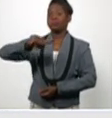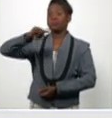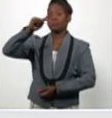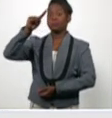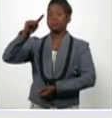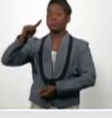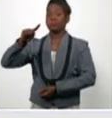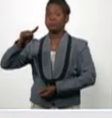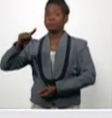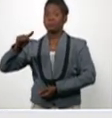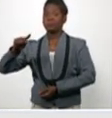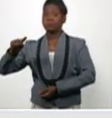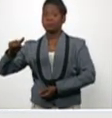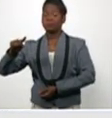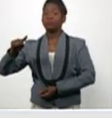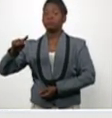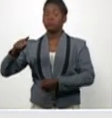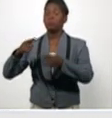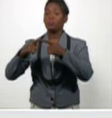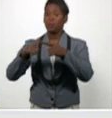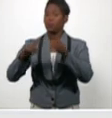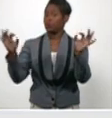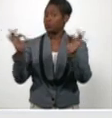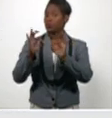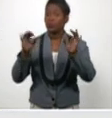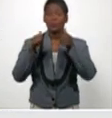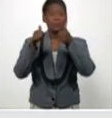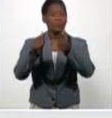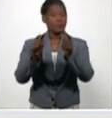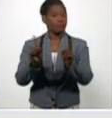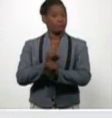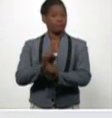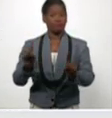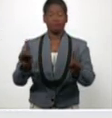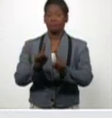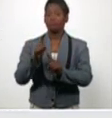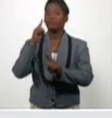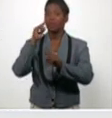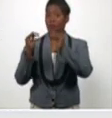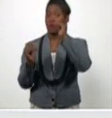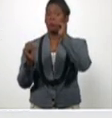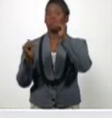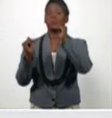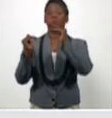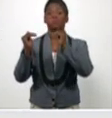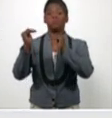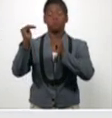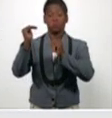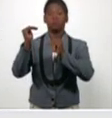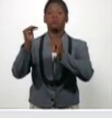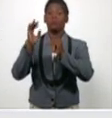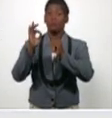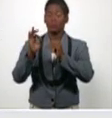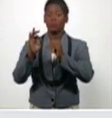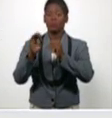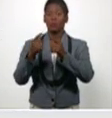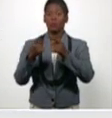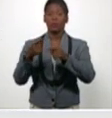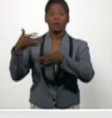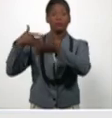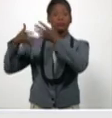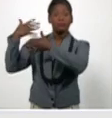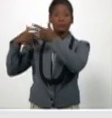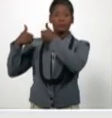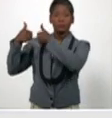va disminuyendo, pero todavía con una cifra muy alta en comparación con lo que logró Cuba y vamos a